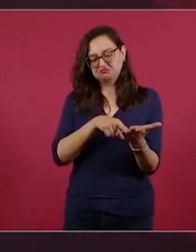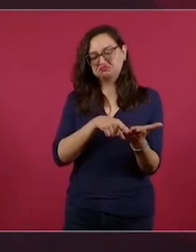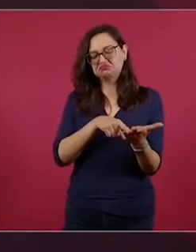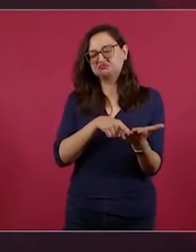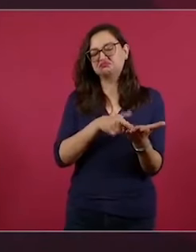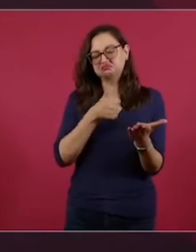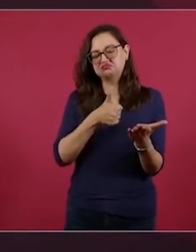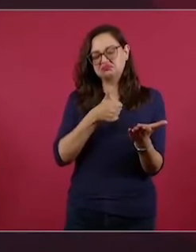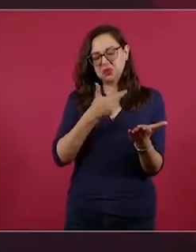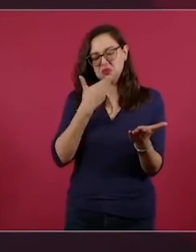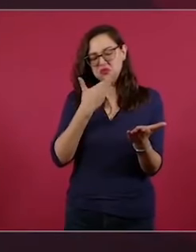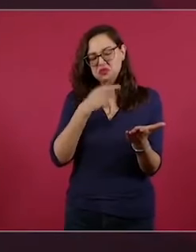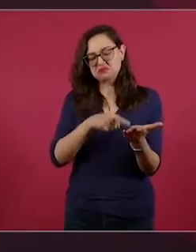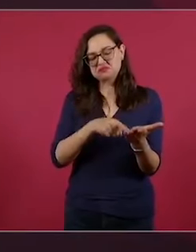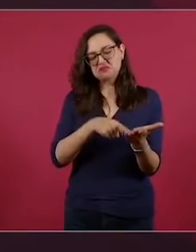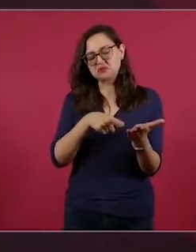pueblo